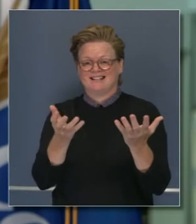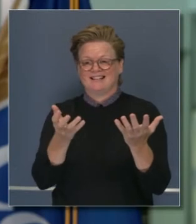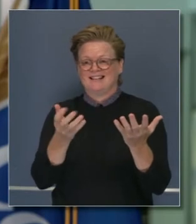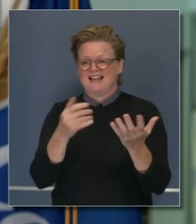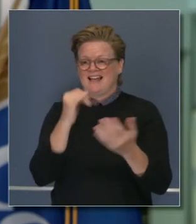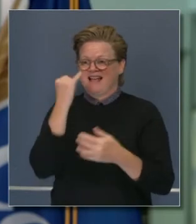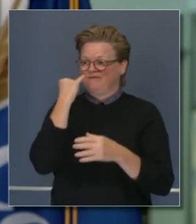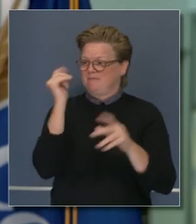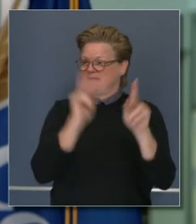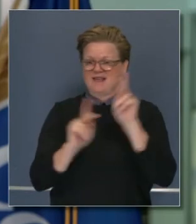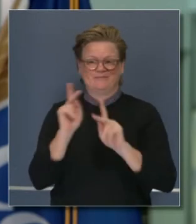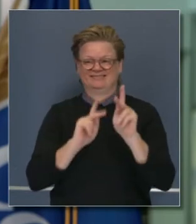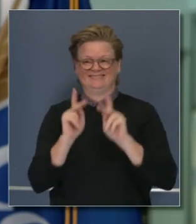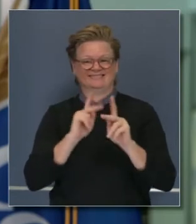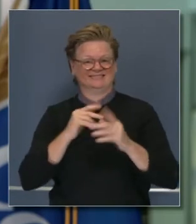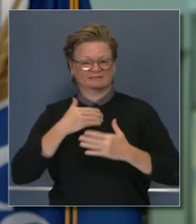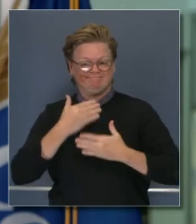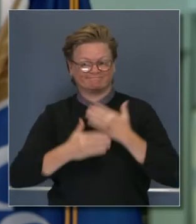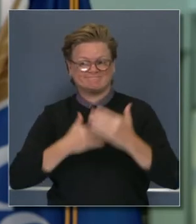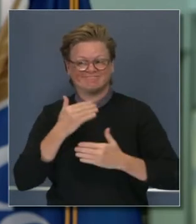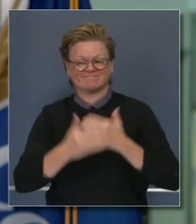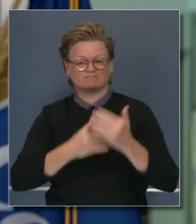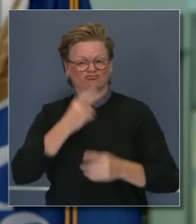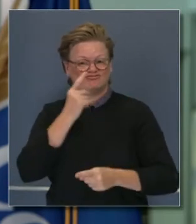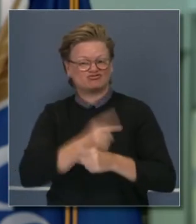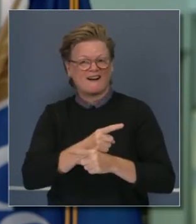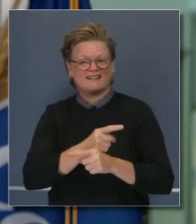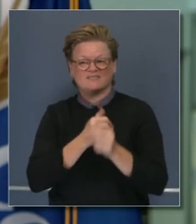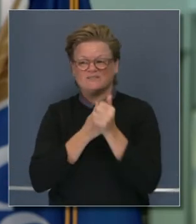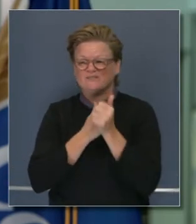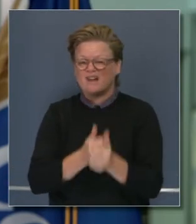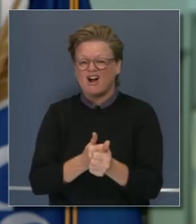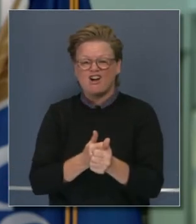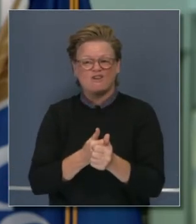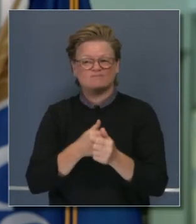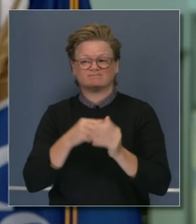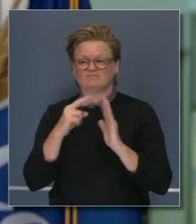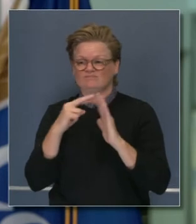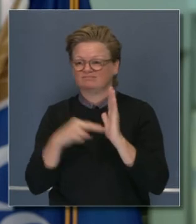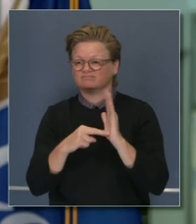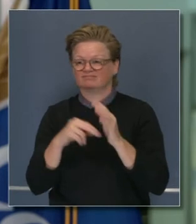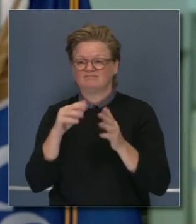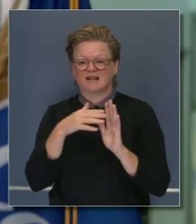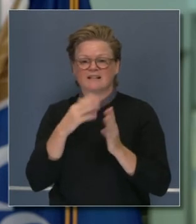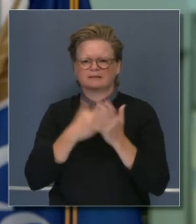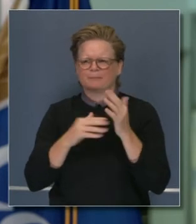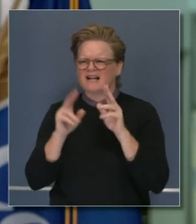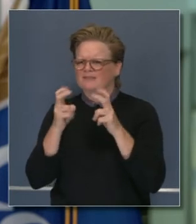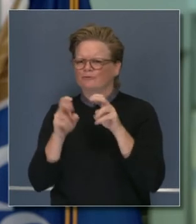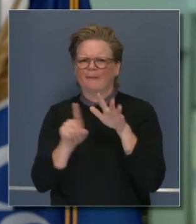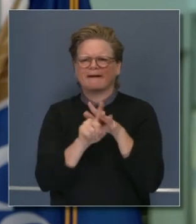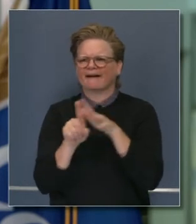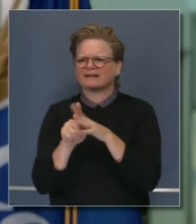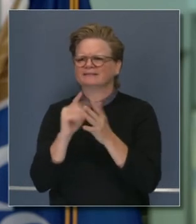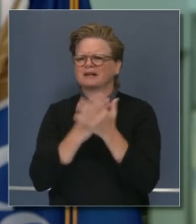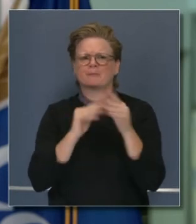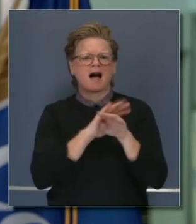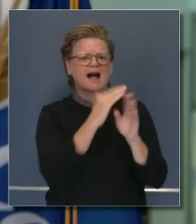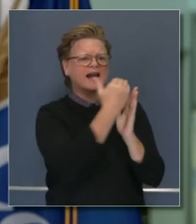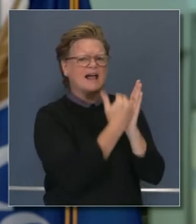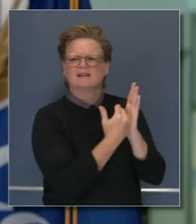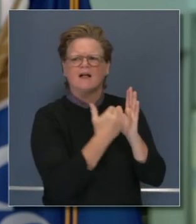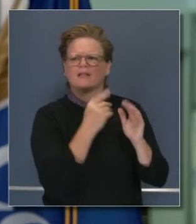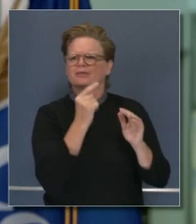listas, moviéndose en la dirección adecuada. Hay retos y desafíos para cada condado,